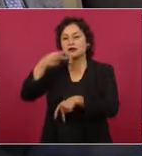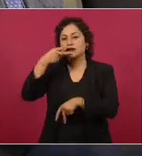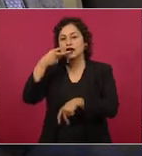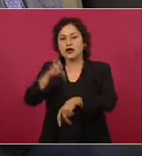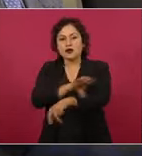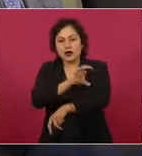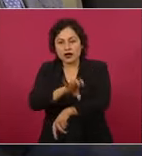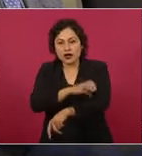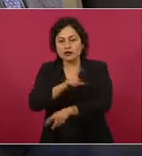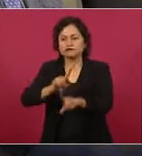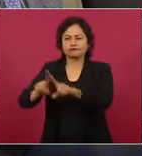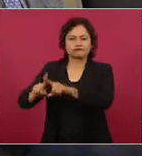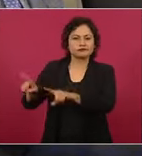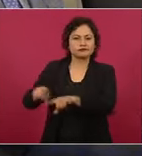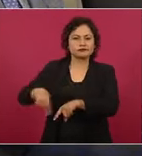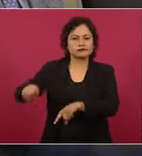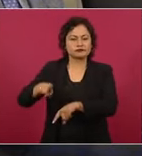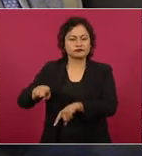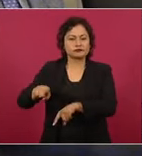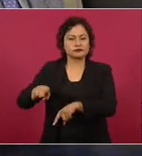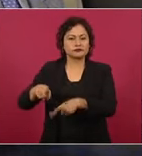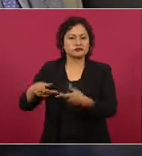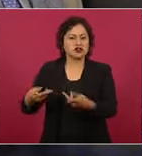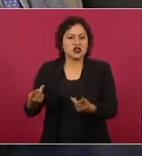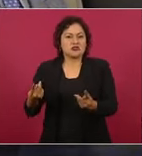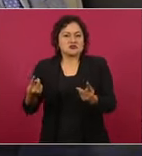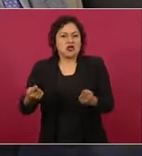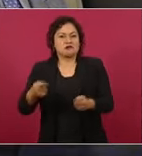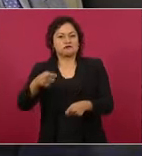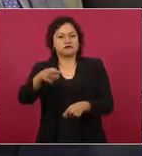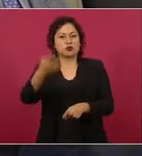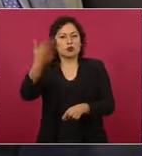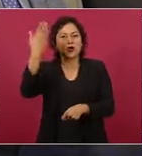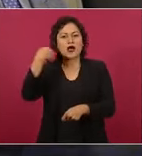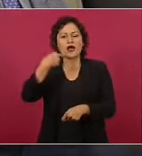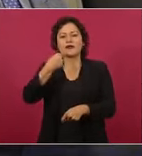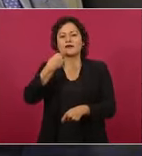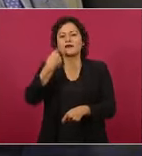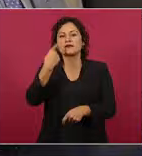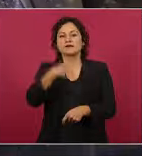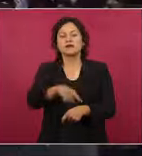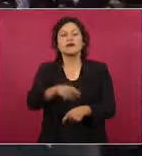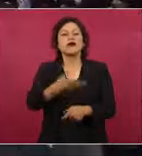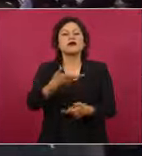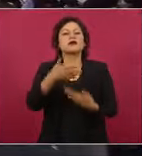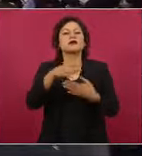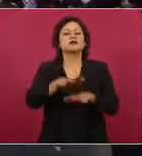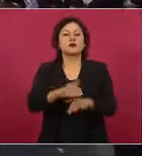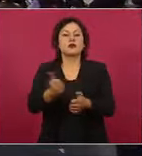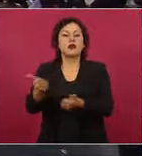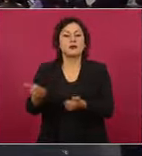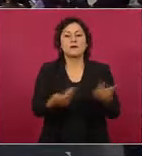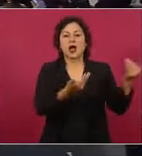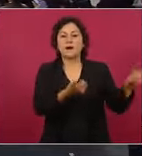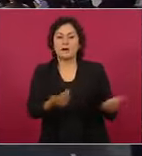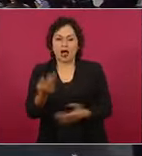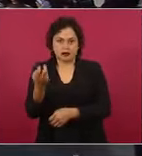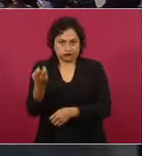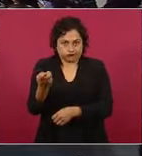a el decreto que usted conformó el año pasado de la prohibición de exportación e importación de estos